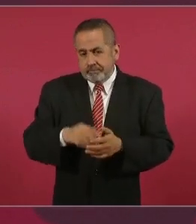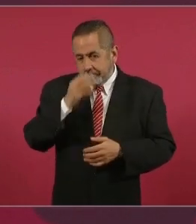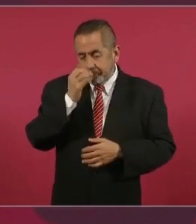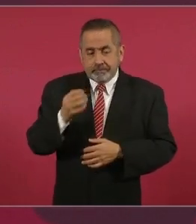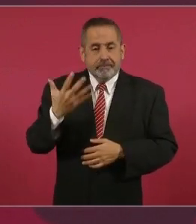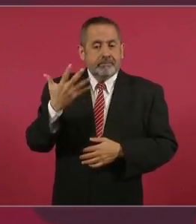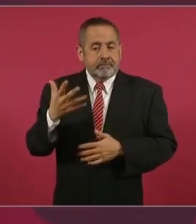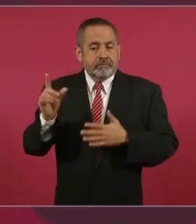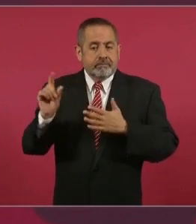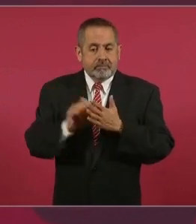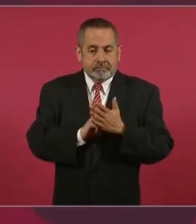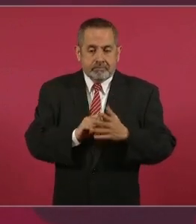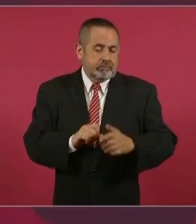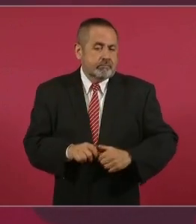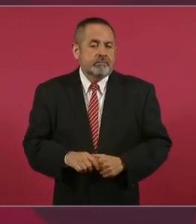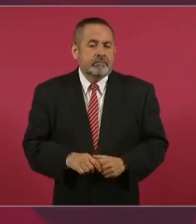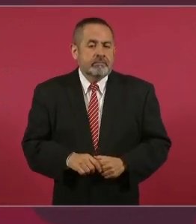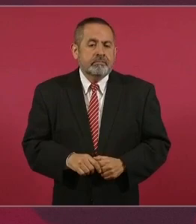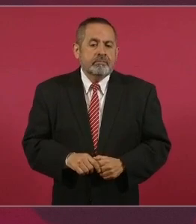cinco meses.